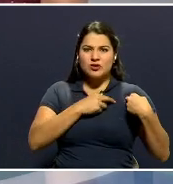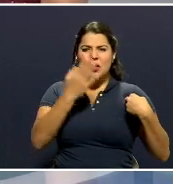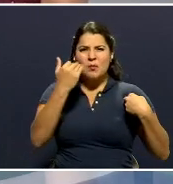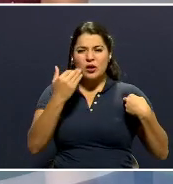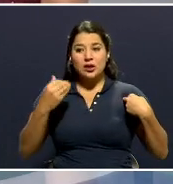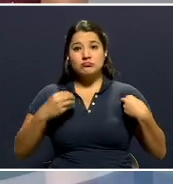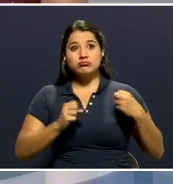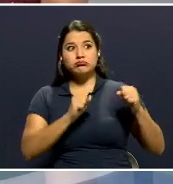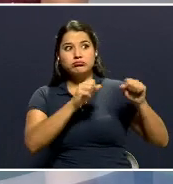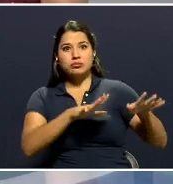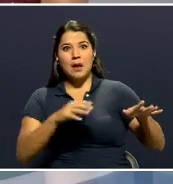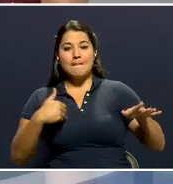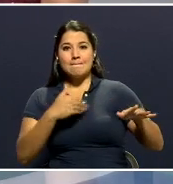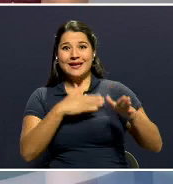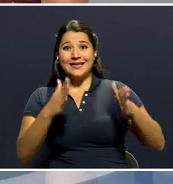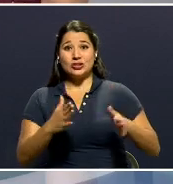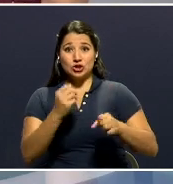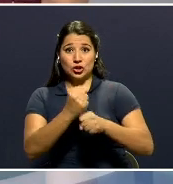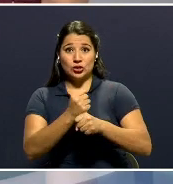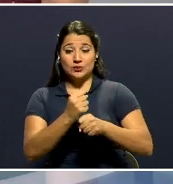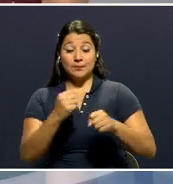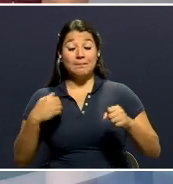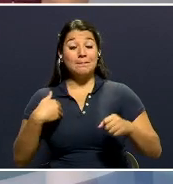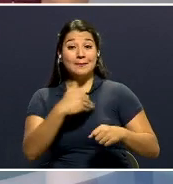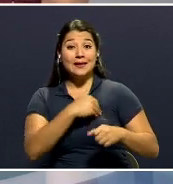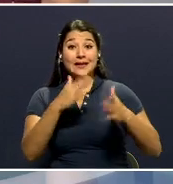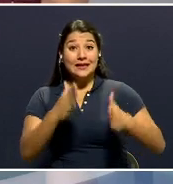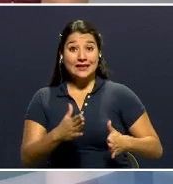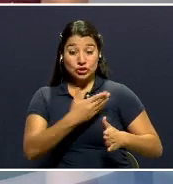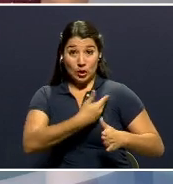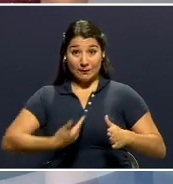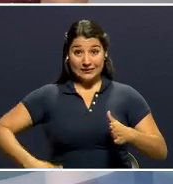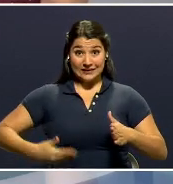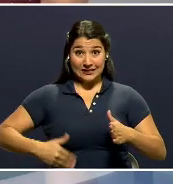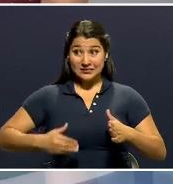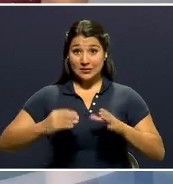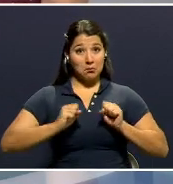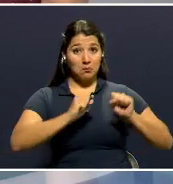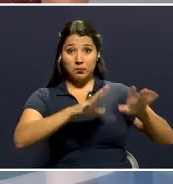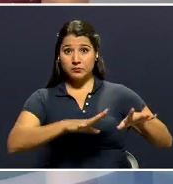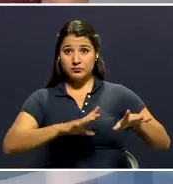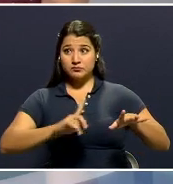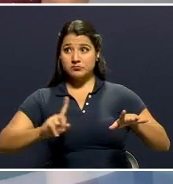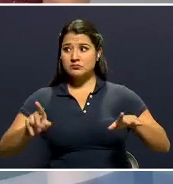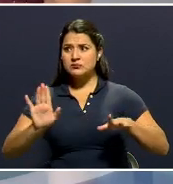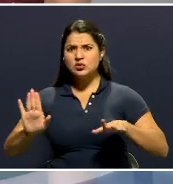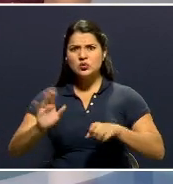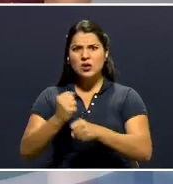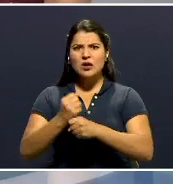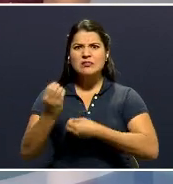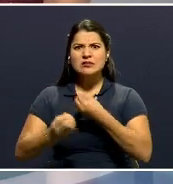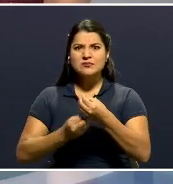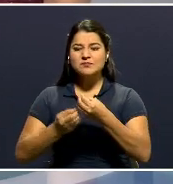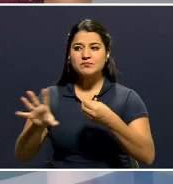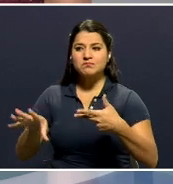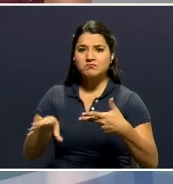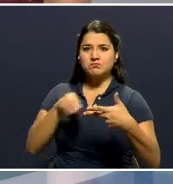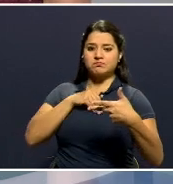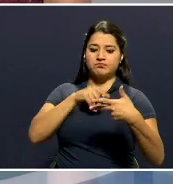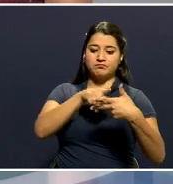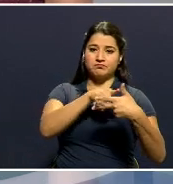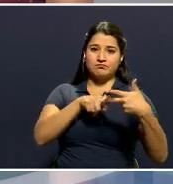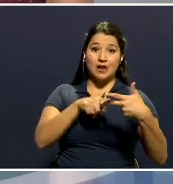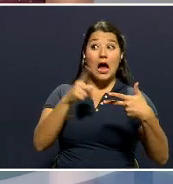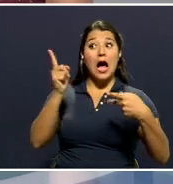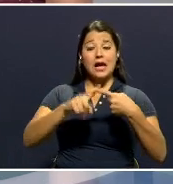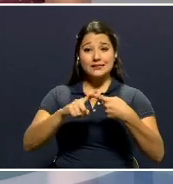Presidencia y tratarán de retomar los contactos estratégicos con la Asamblea Legislativa. Definitivamente hoy tenemos una